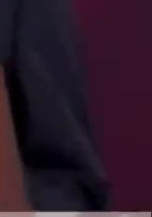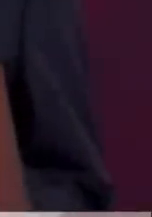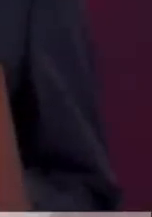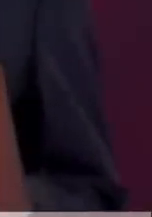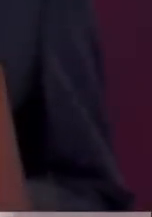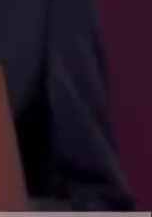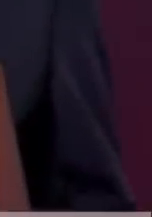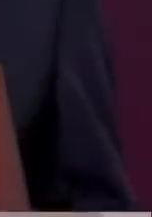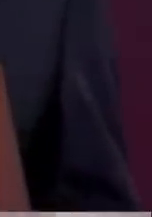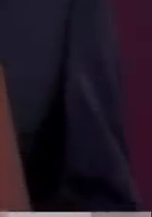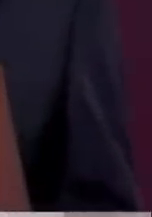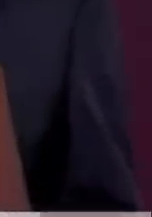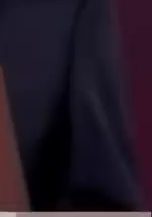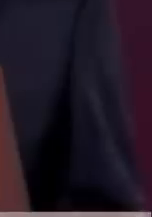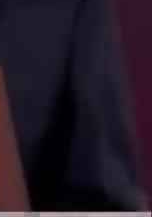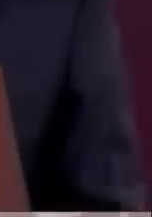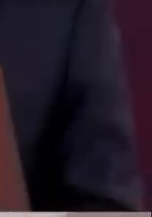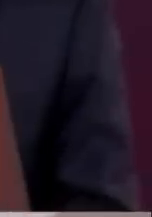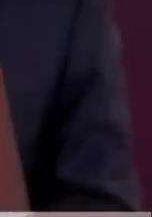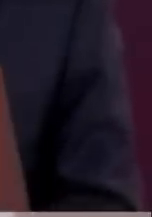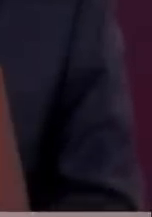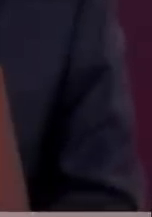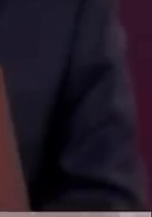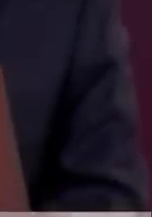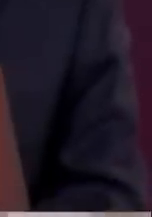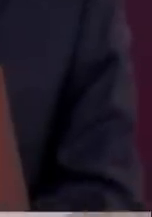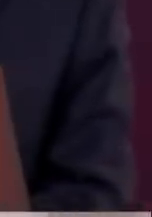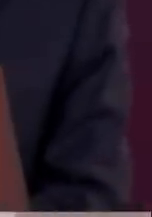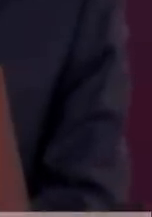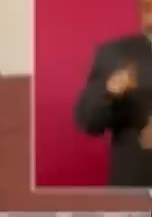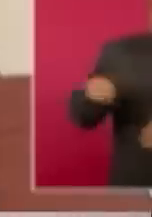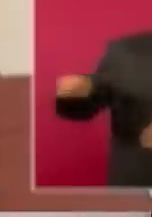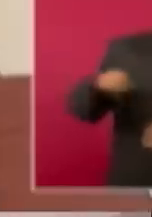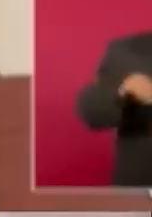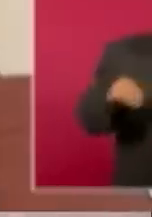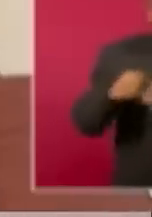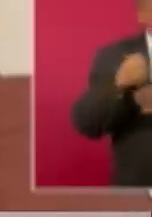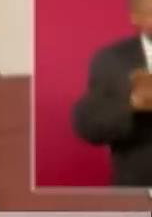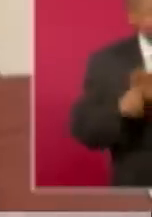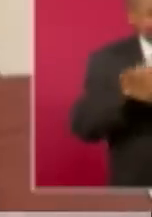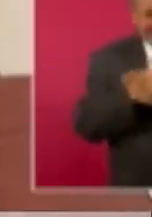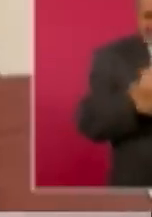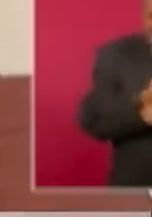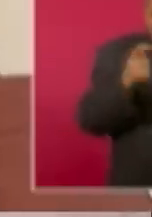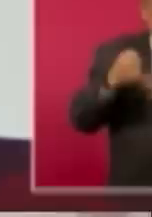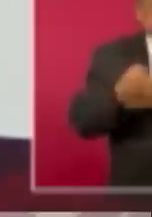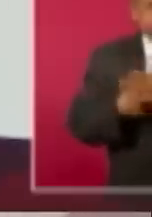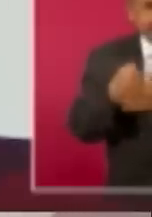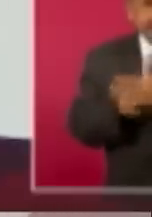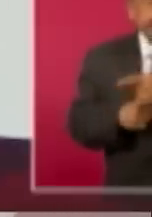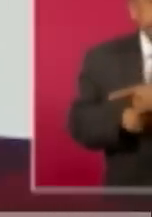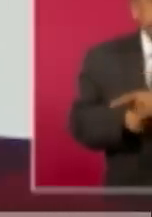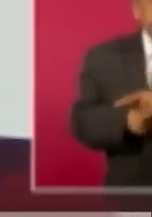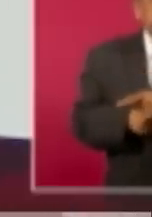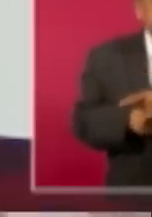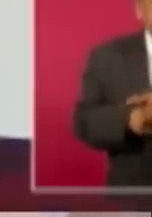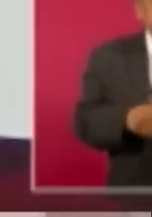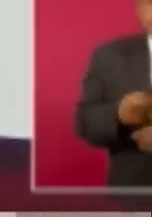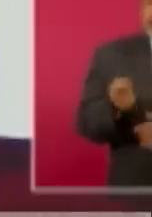desesperación de tener un control para hacerlo parecer como infalible, como que no sufre de nada, cuando considerando